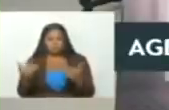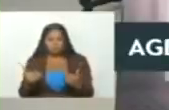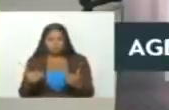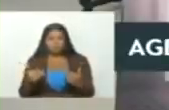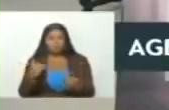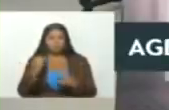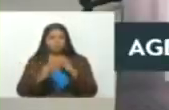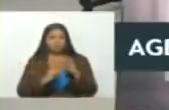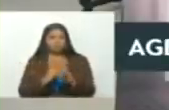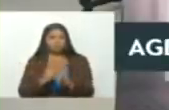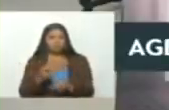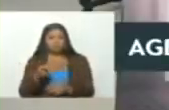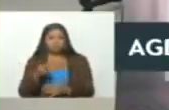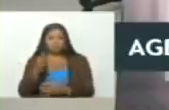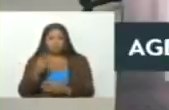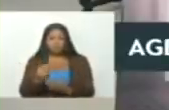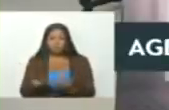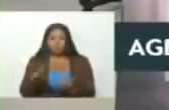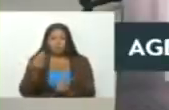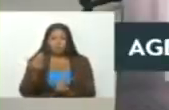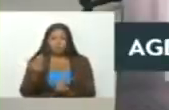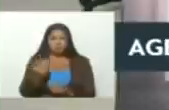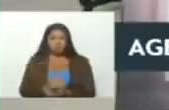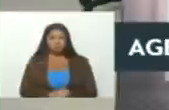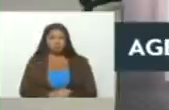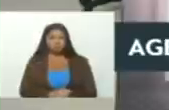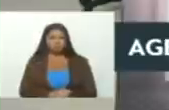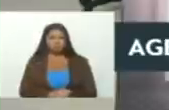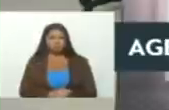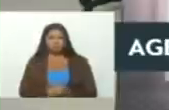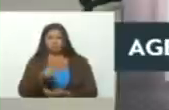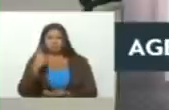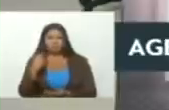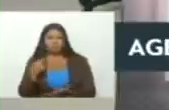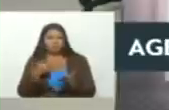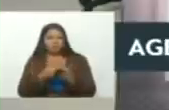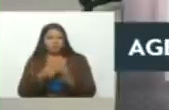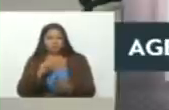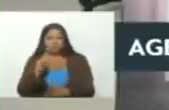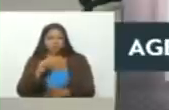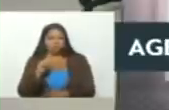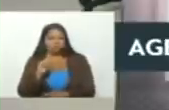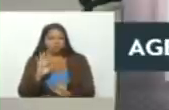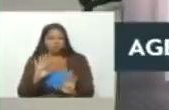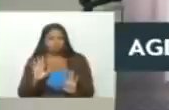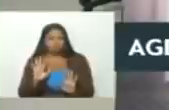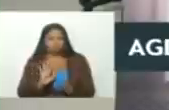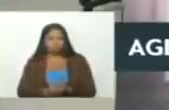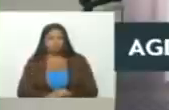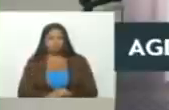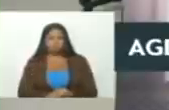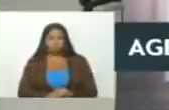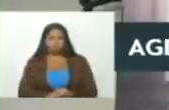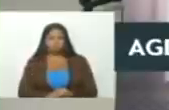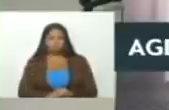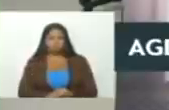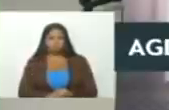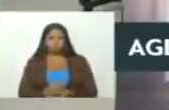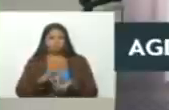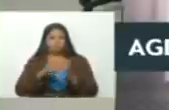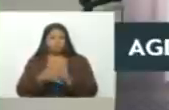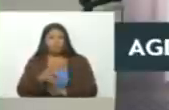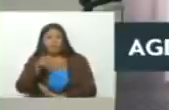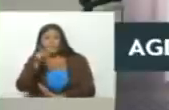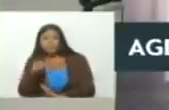del exterior, que son un número importante de compatriotas, a eso tampoco se les descuenta absolutamente nada. Es decir, que